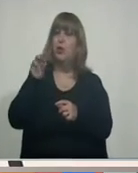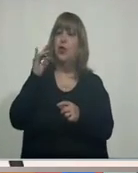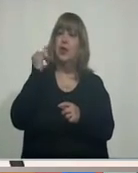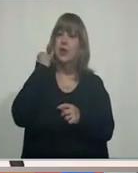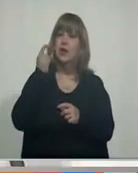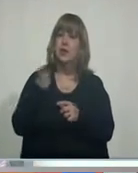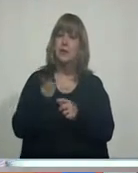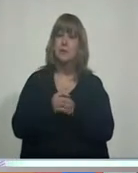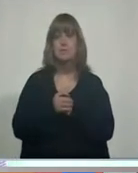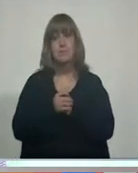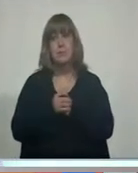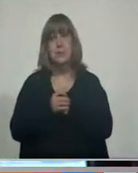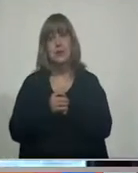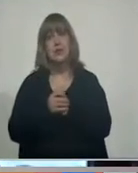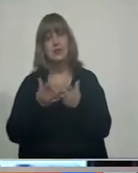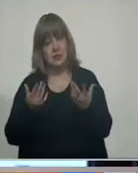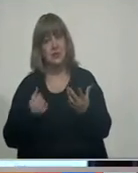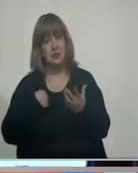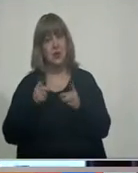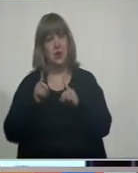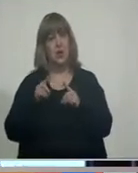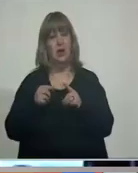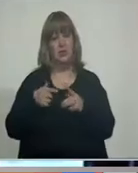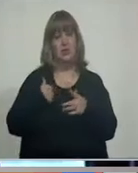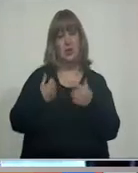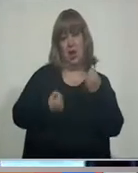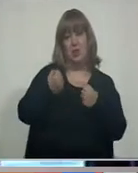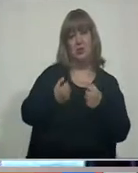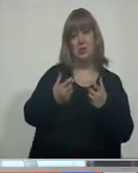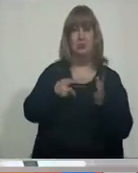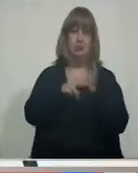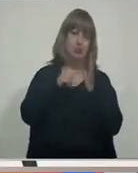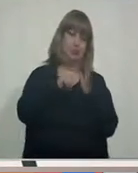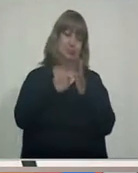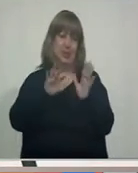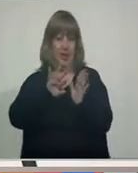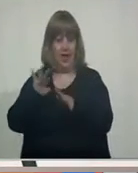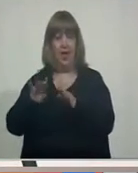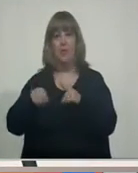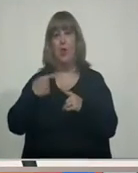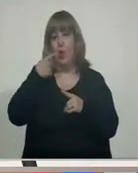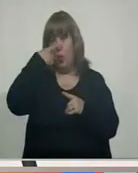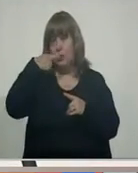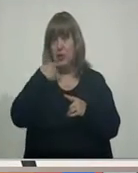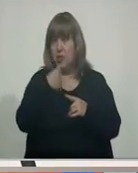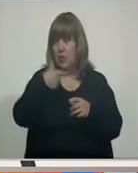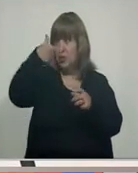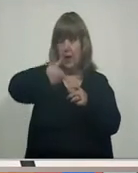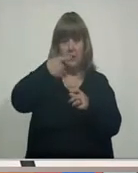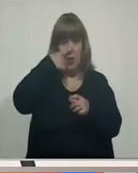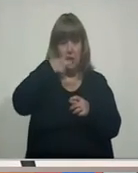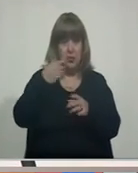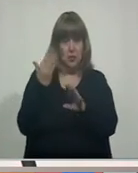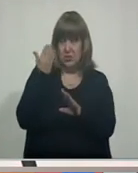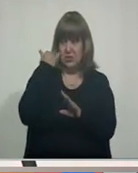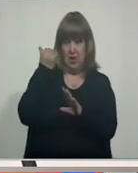Estás pensando. No, estoy en una situación complicada, pero ya lo voy a volver a tener. Sí, pero ya me imagino. Sí. Habían dicho que era el último momento el que pasó. Claro, ese es que,